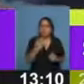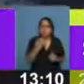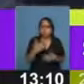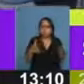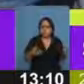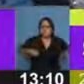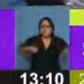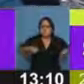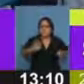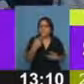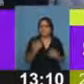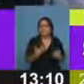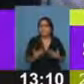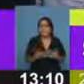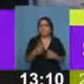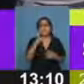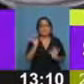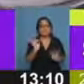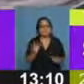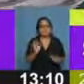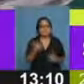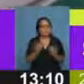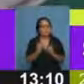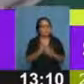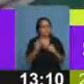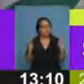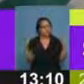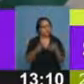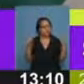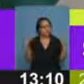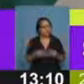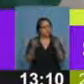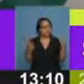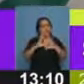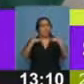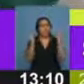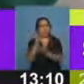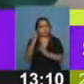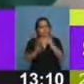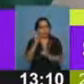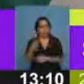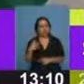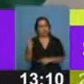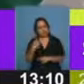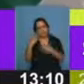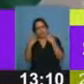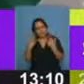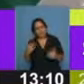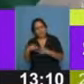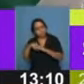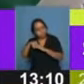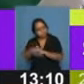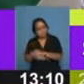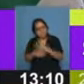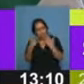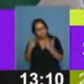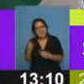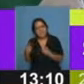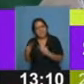mundo entiende que tienen un potencial de daño bastante complicado por los compuestos que los tienen. Nosotros hicimos una investigación bastante profunda con qué hacer con las